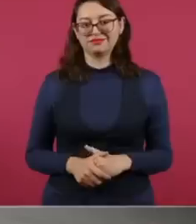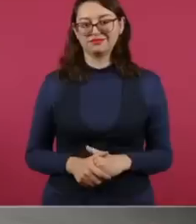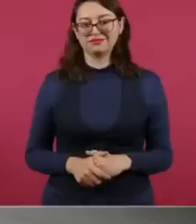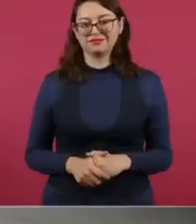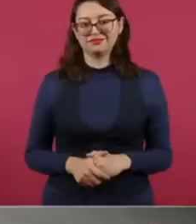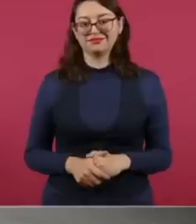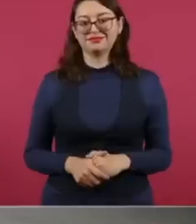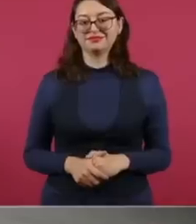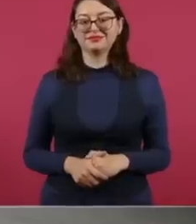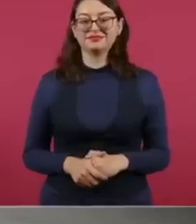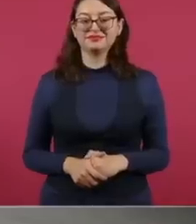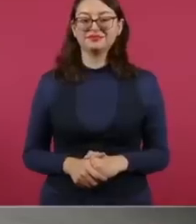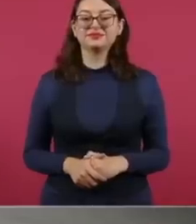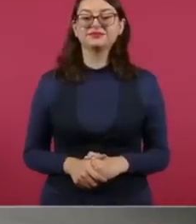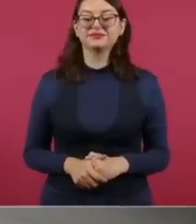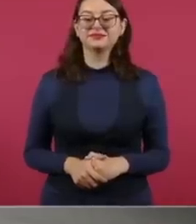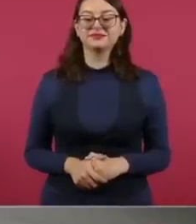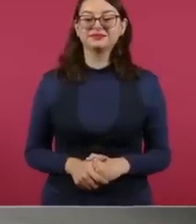¿Mande?